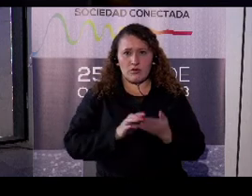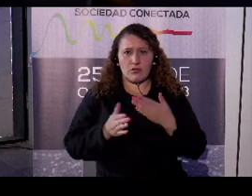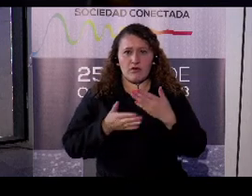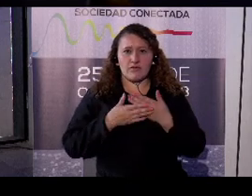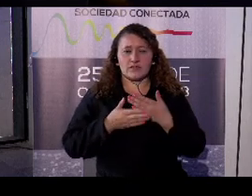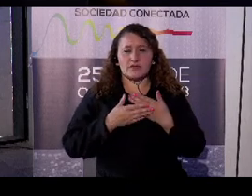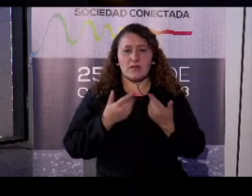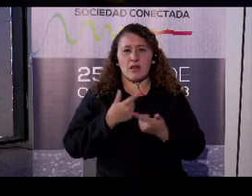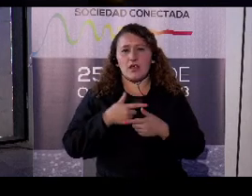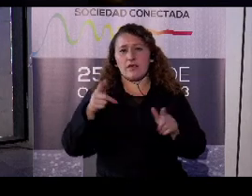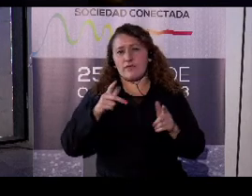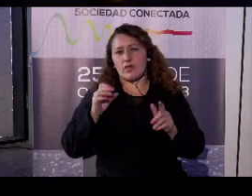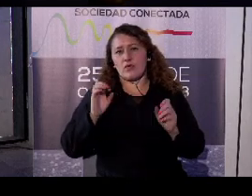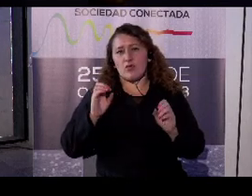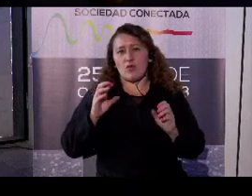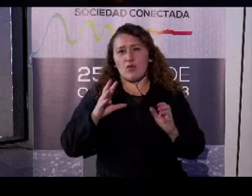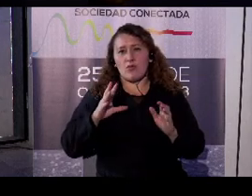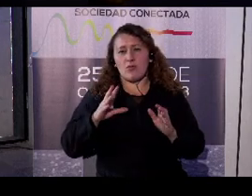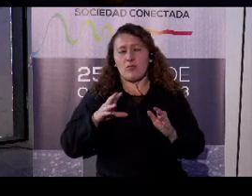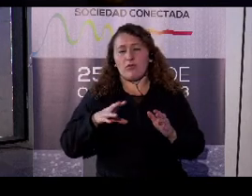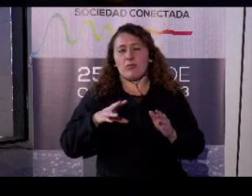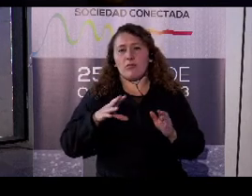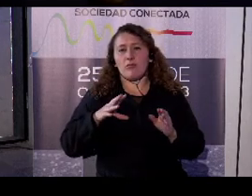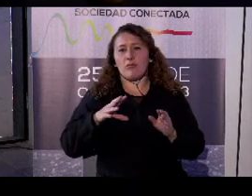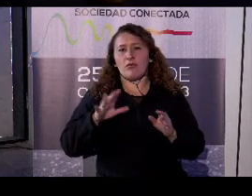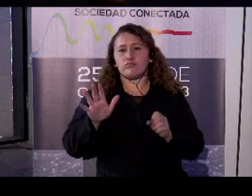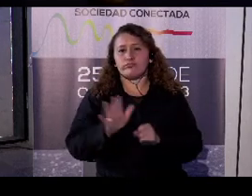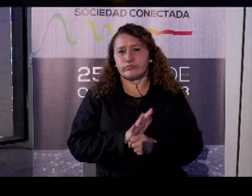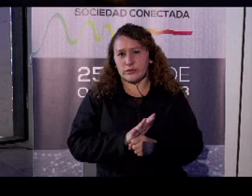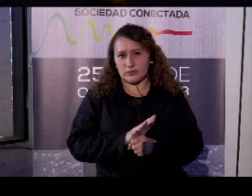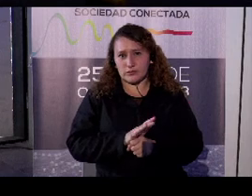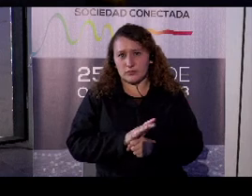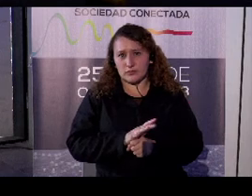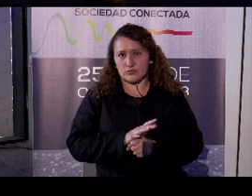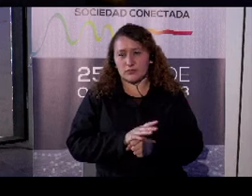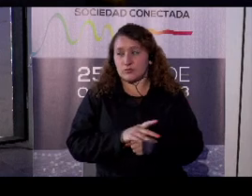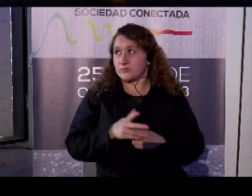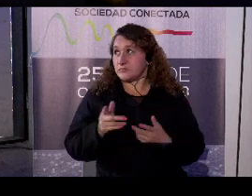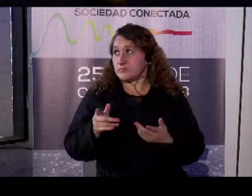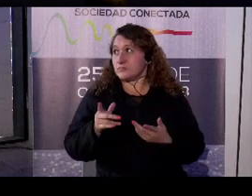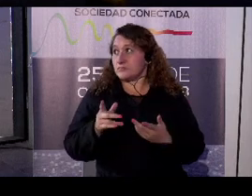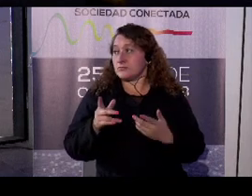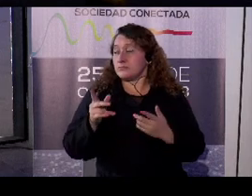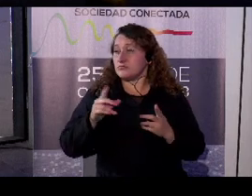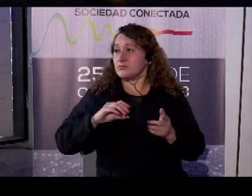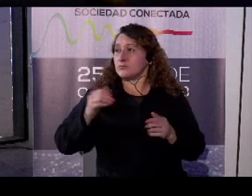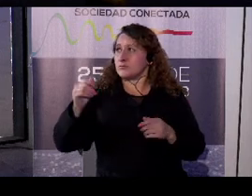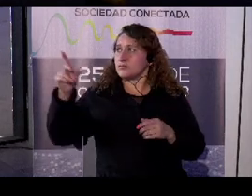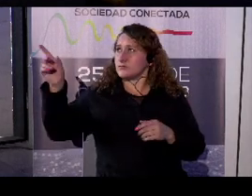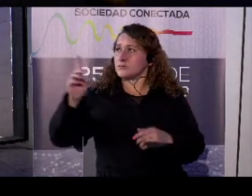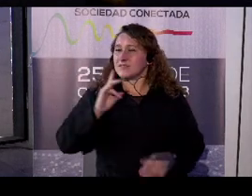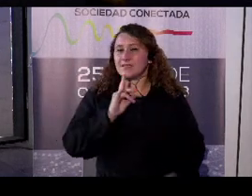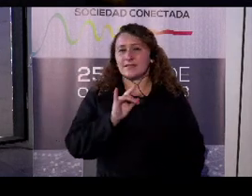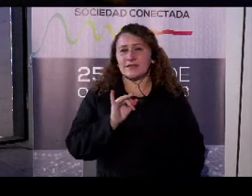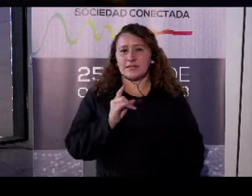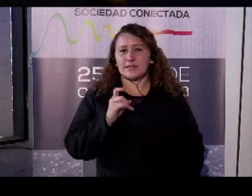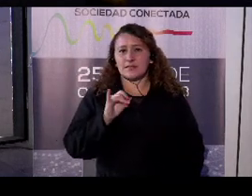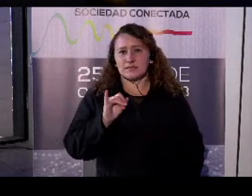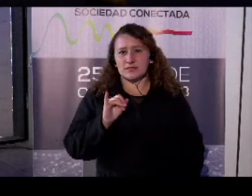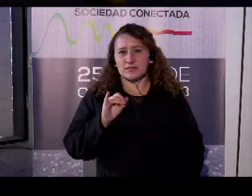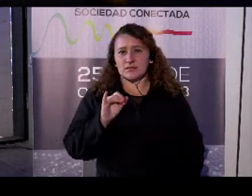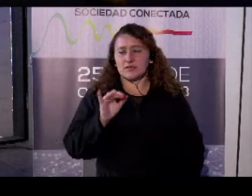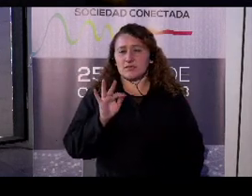través de una app y este que es muy interesante es una solución que se llama digit animal que lo que hace